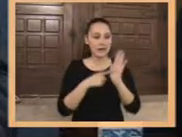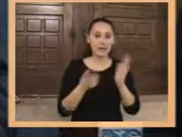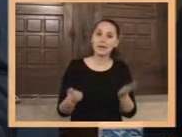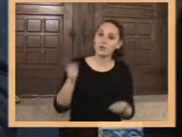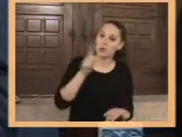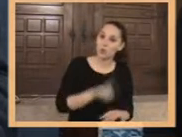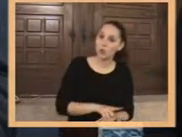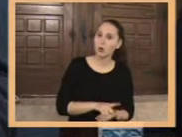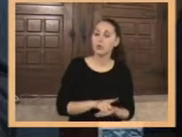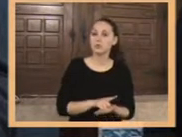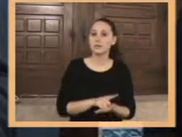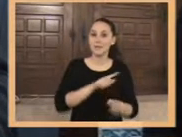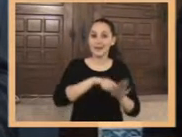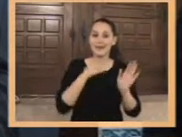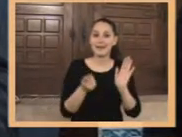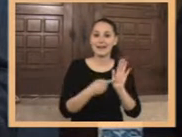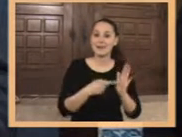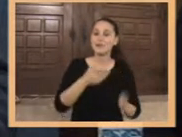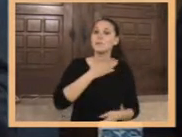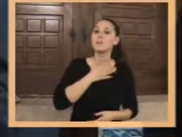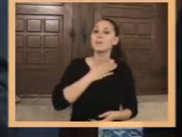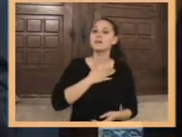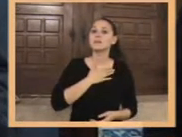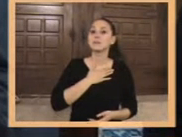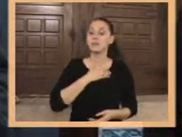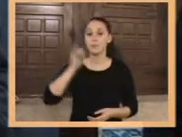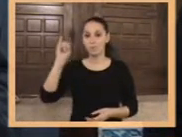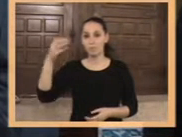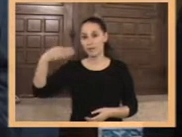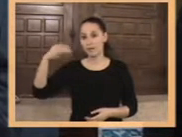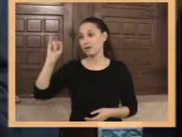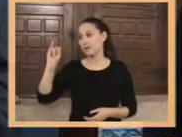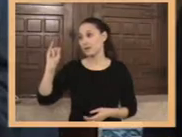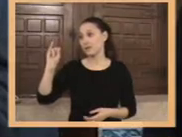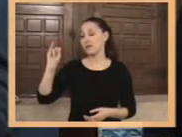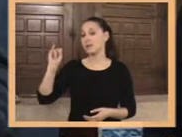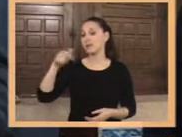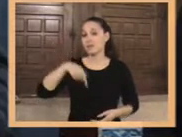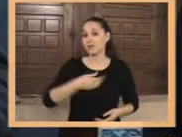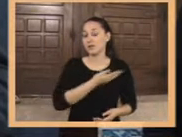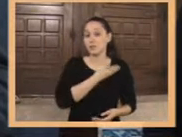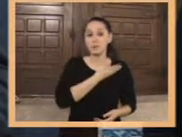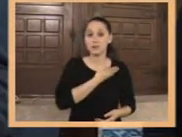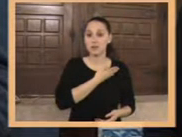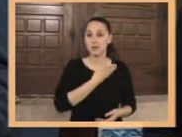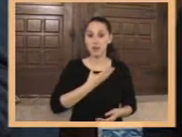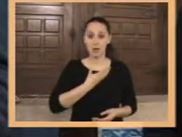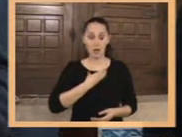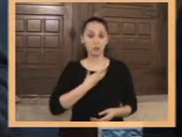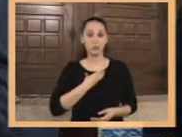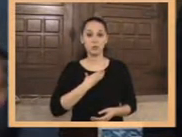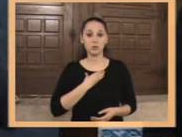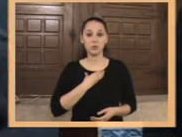la Ley de Patrimonio. El IBI es un impuesto de competencia municipal y lo que se